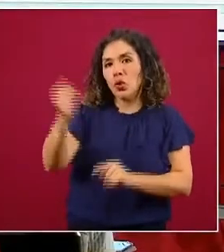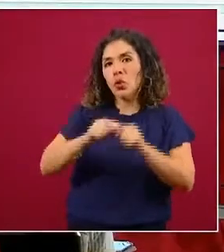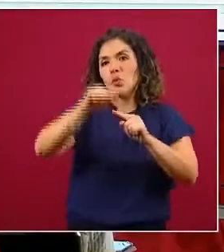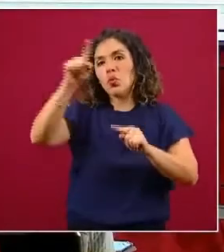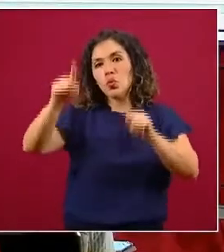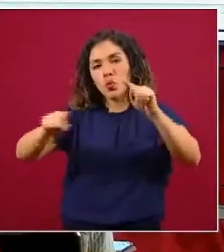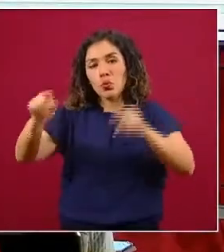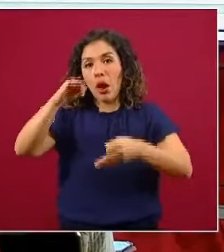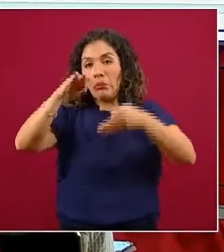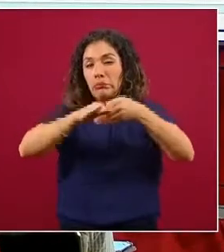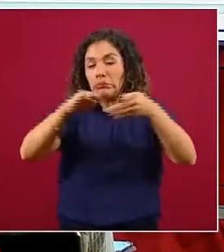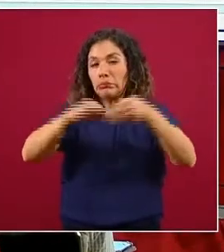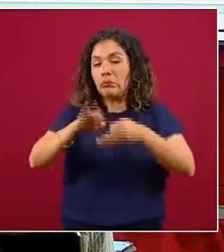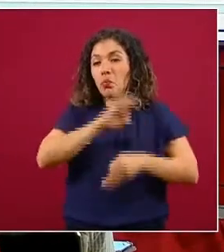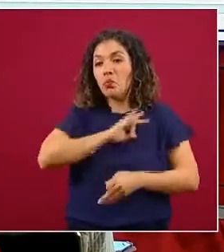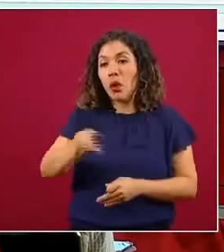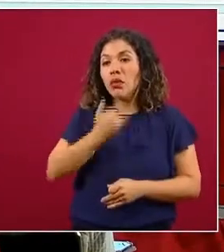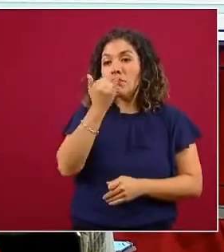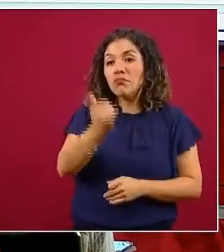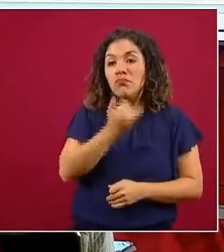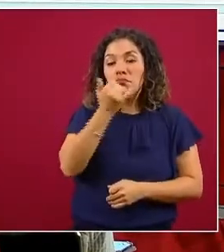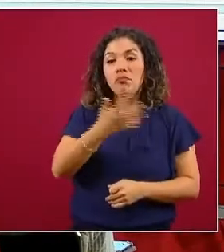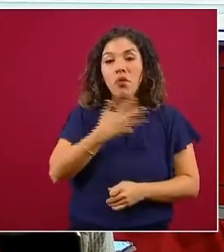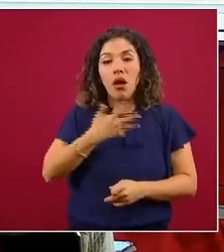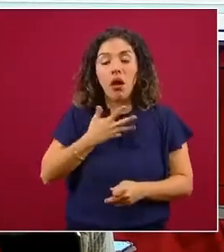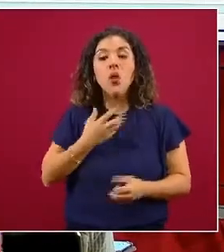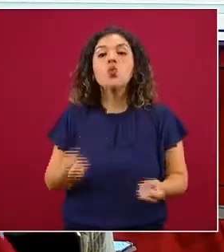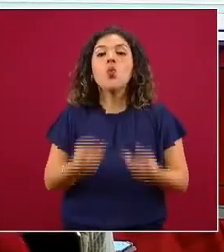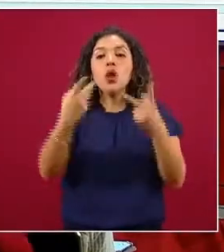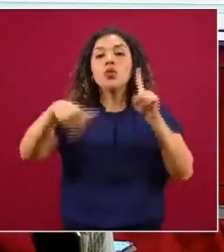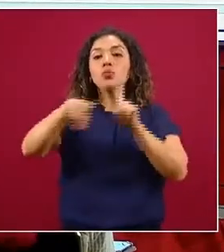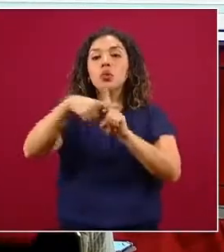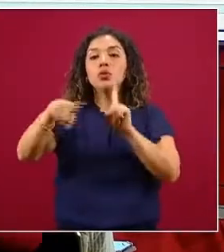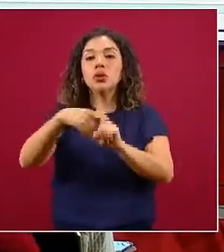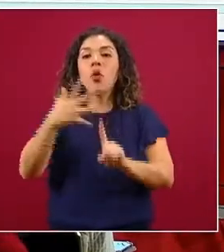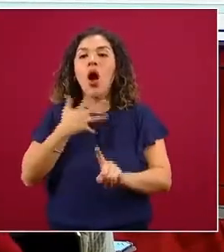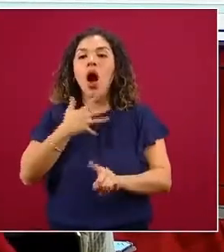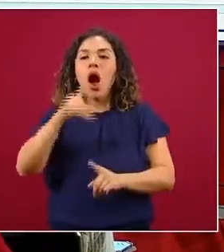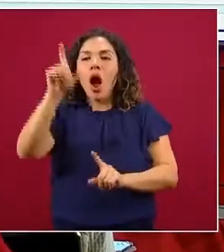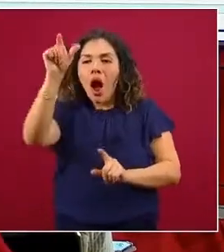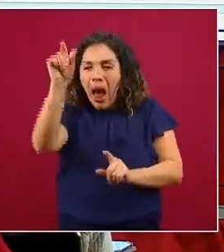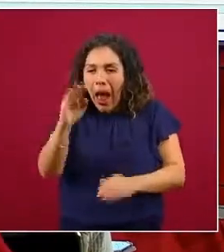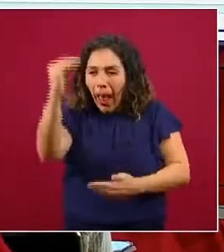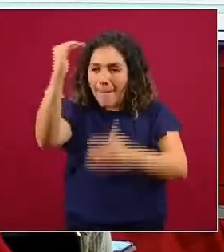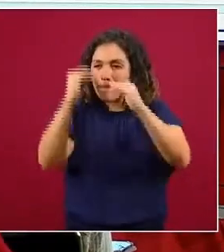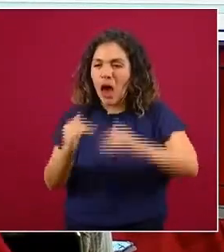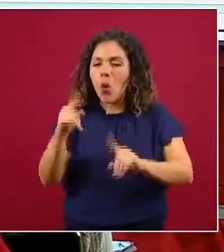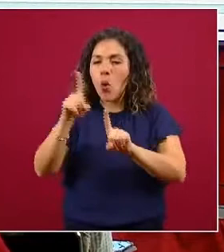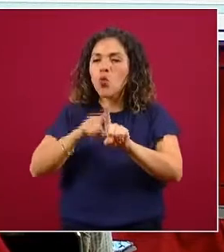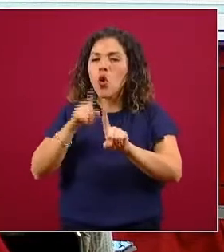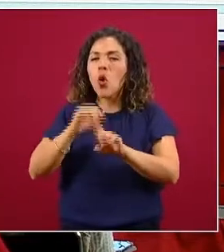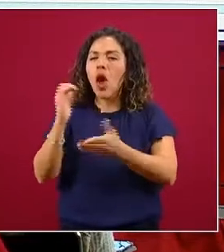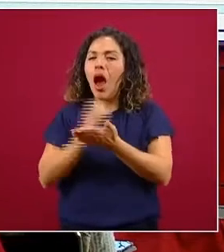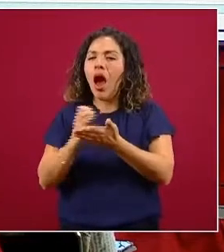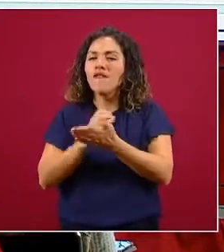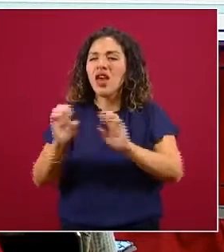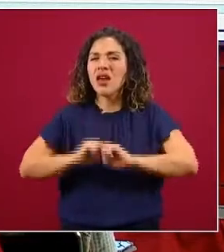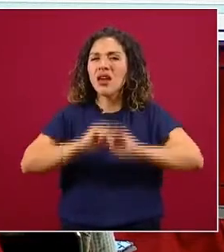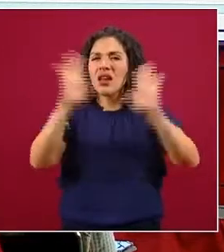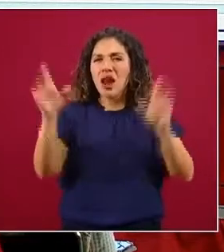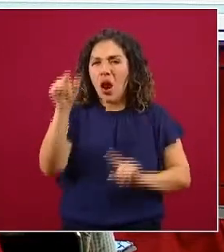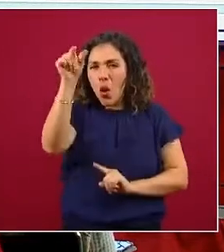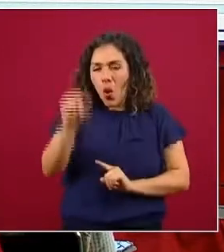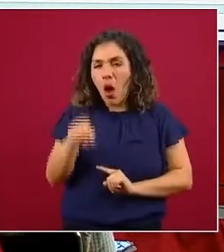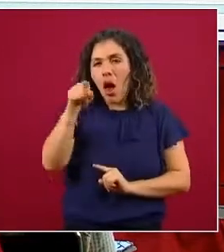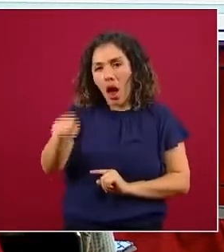cuando vemos los casos confirmados, que son precisamente las barras de color café claro que están en la parte baja. Ahí sí podemos ver